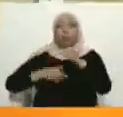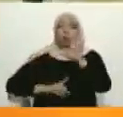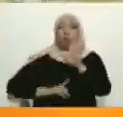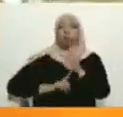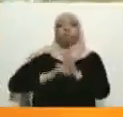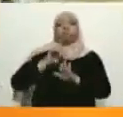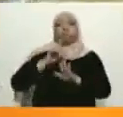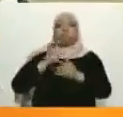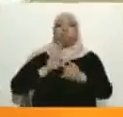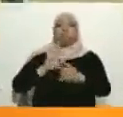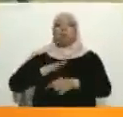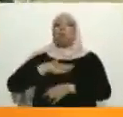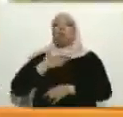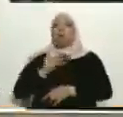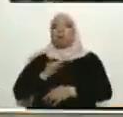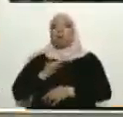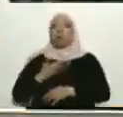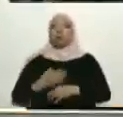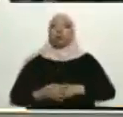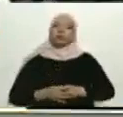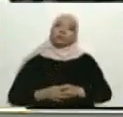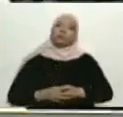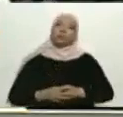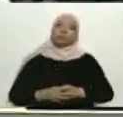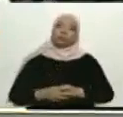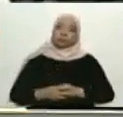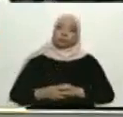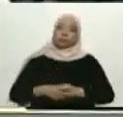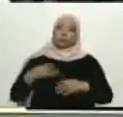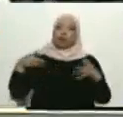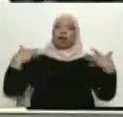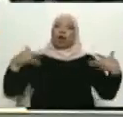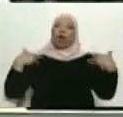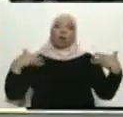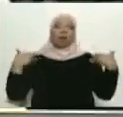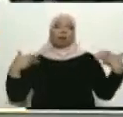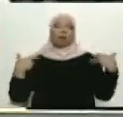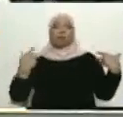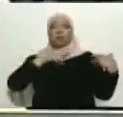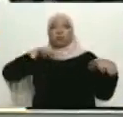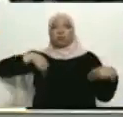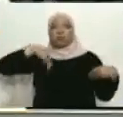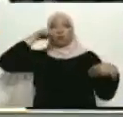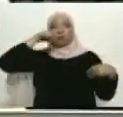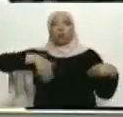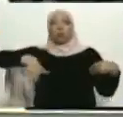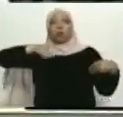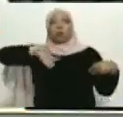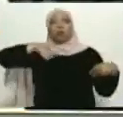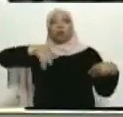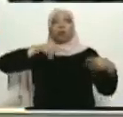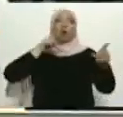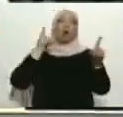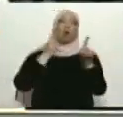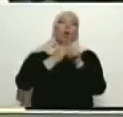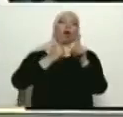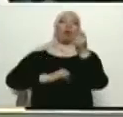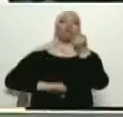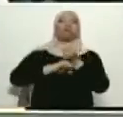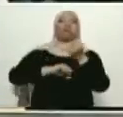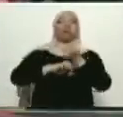va a demostrar que el pueblo venezolano puede con más y que es alegre y que está dispuesto pues a seguir en combate para sacar